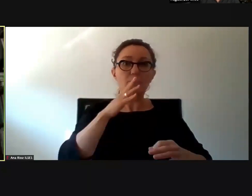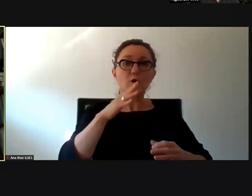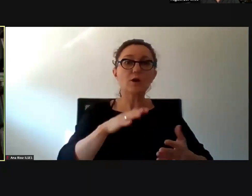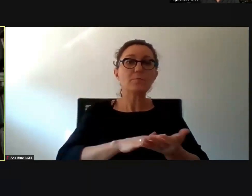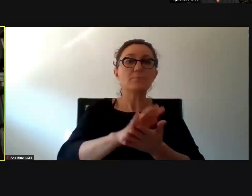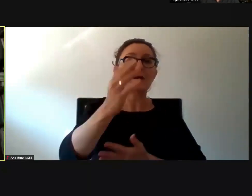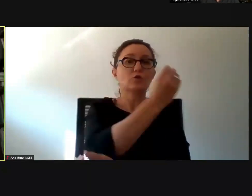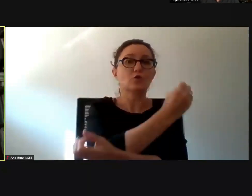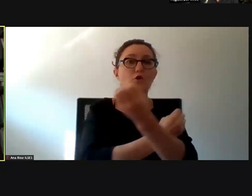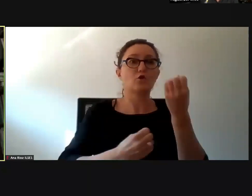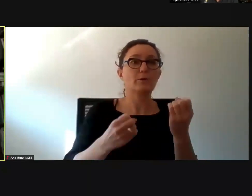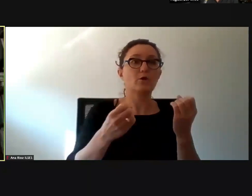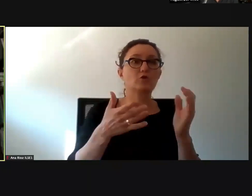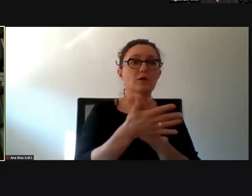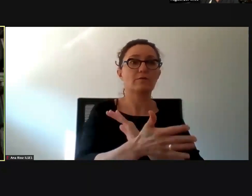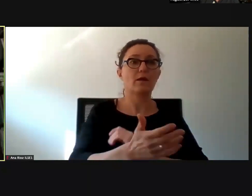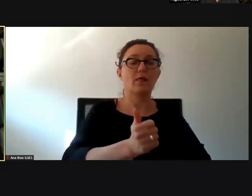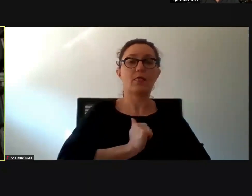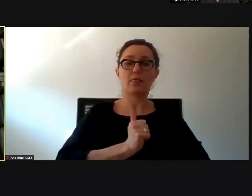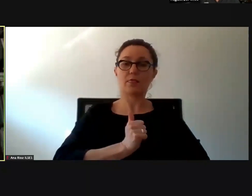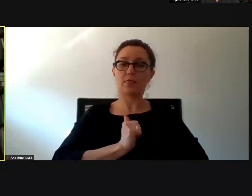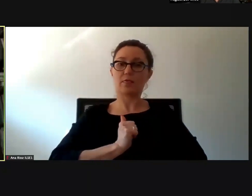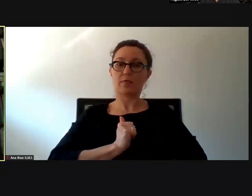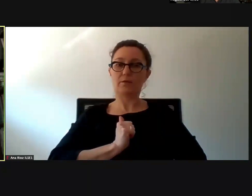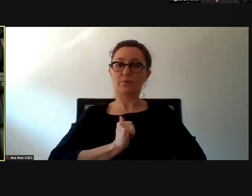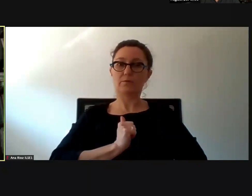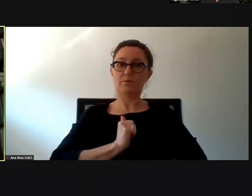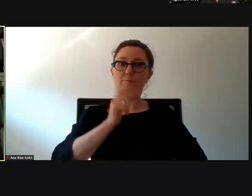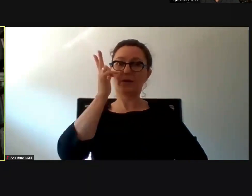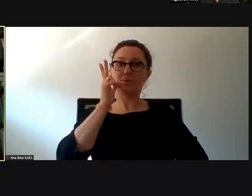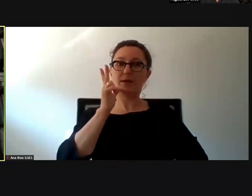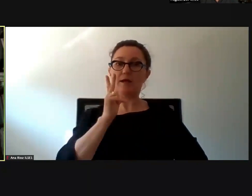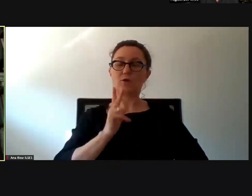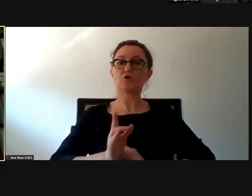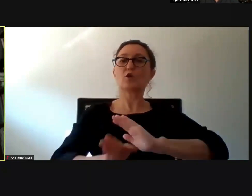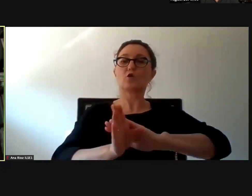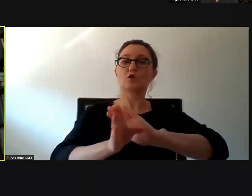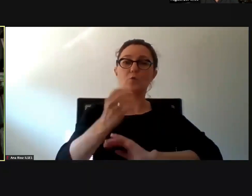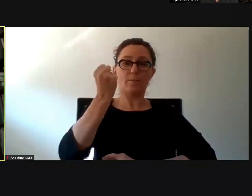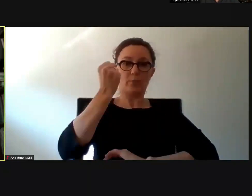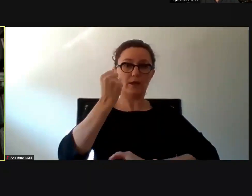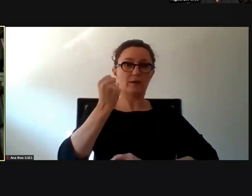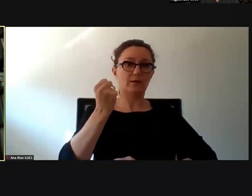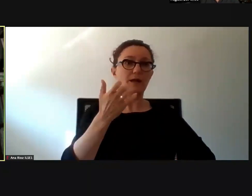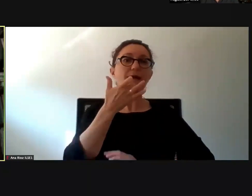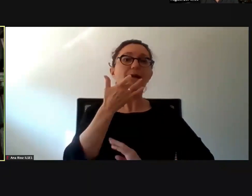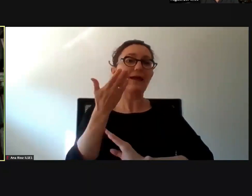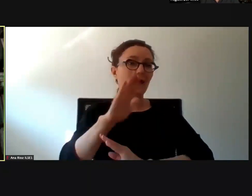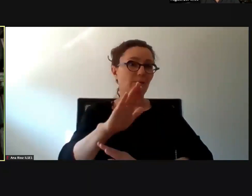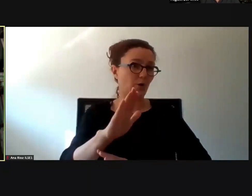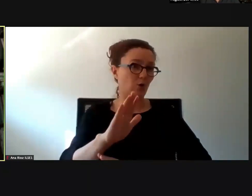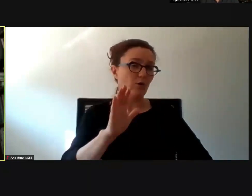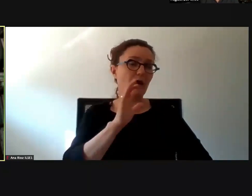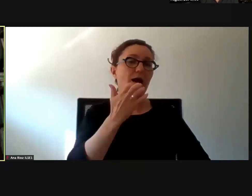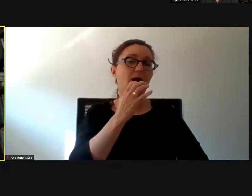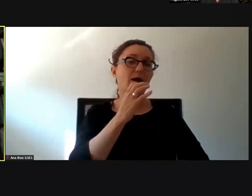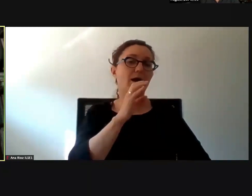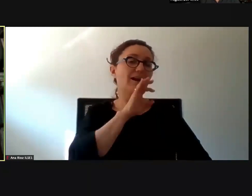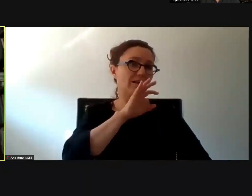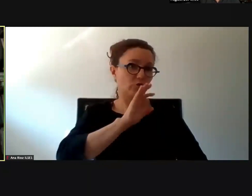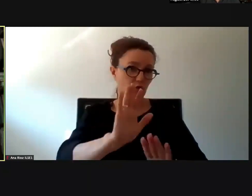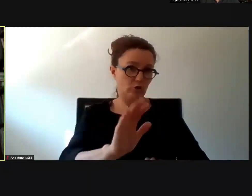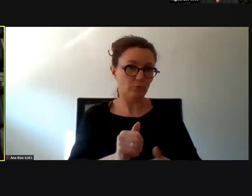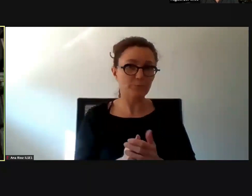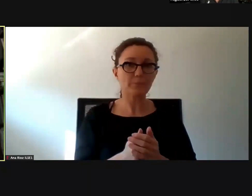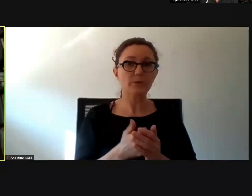privilegios, para mantener el poder. Y pongo un ejemplo anecdótico, práctico, para que entendamos. Cuando una persona